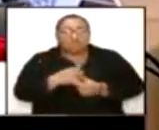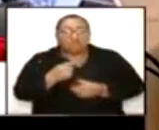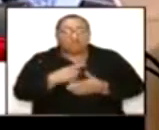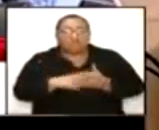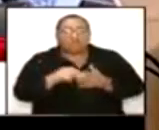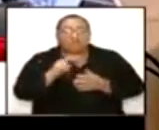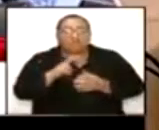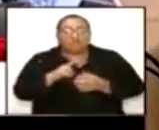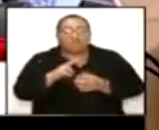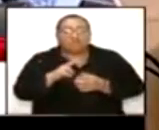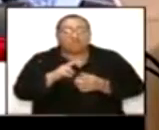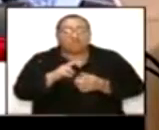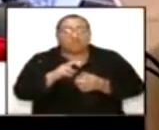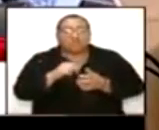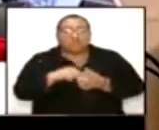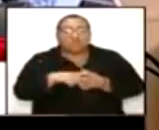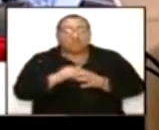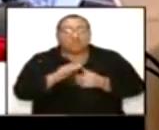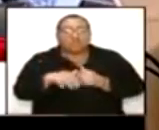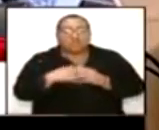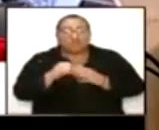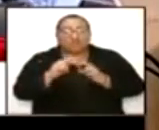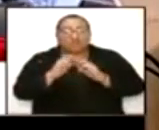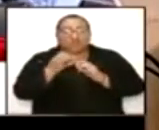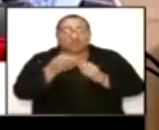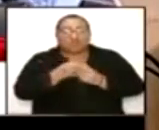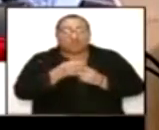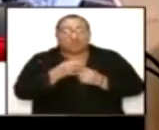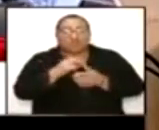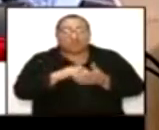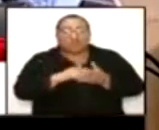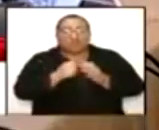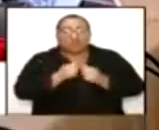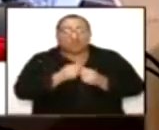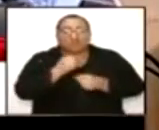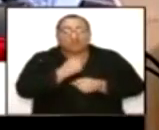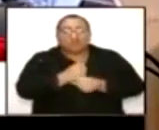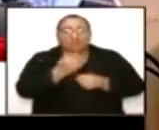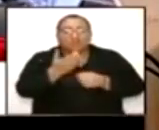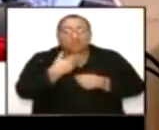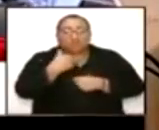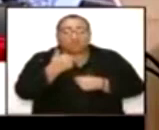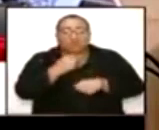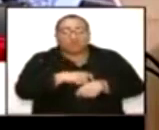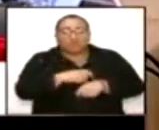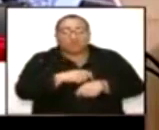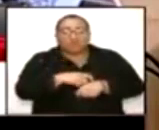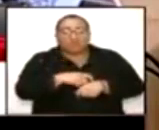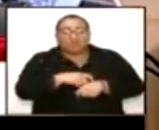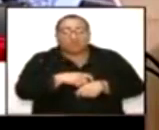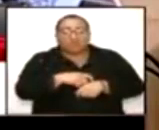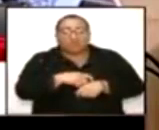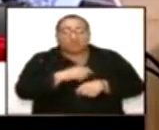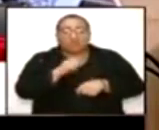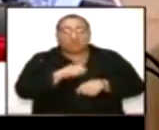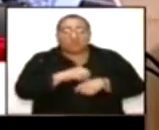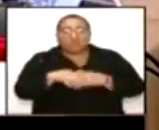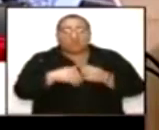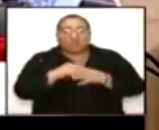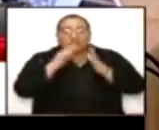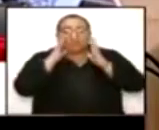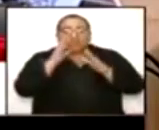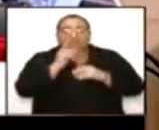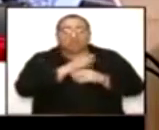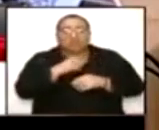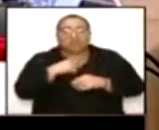niña, con un entorno además de familia como la madre, que no han tenido acceso a la información oportuna, pueden sentirse atendidas por